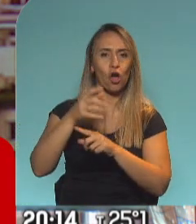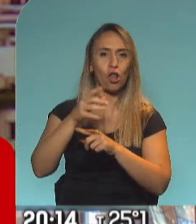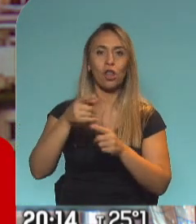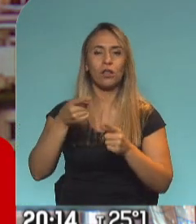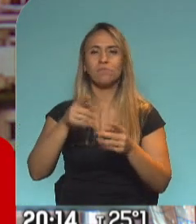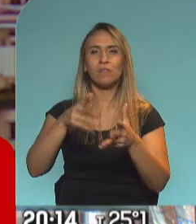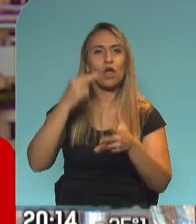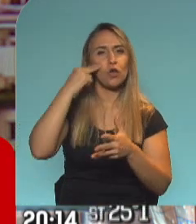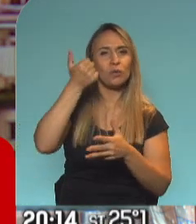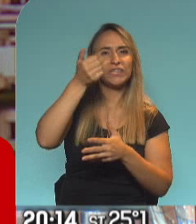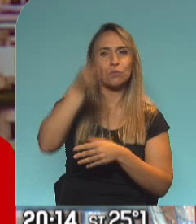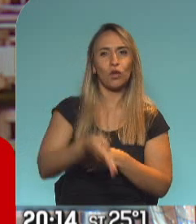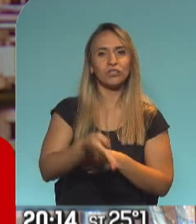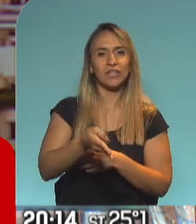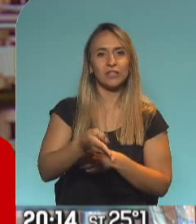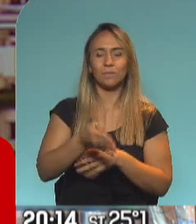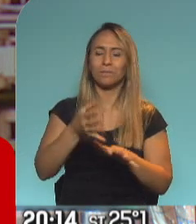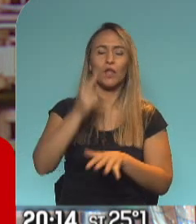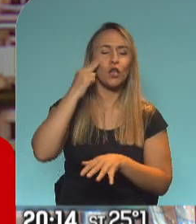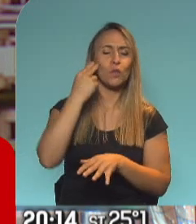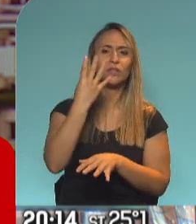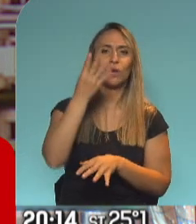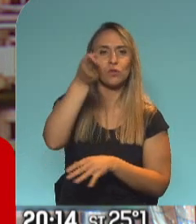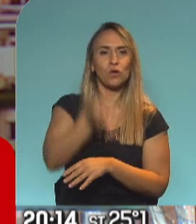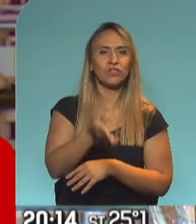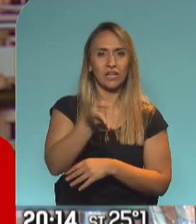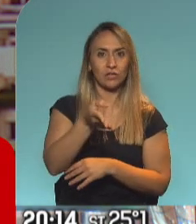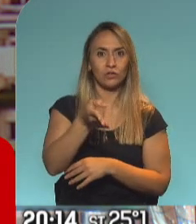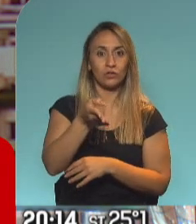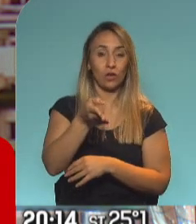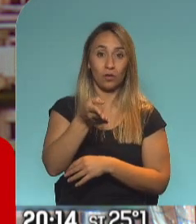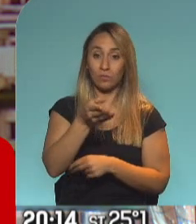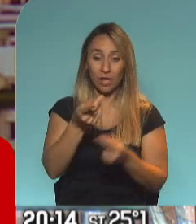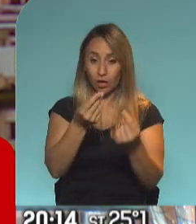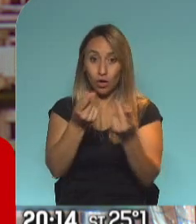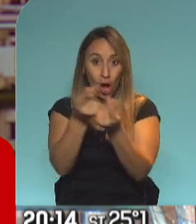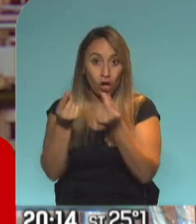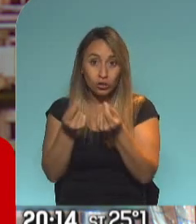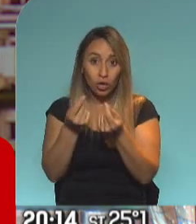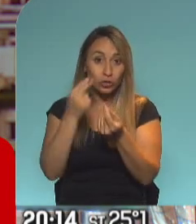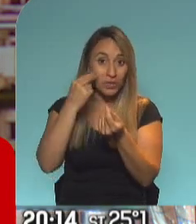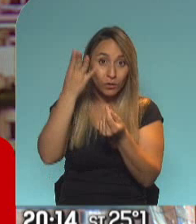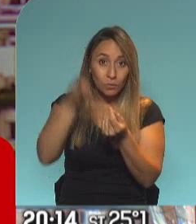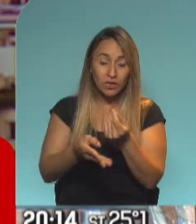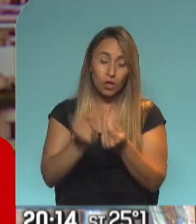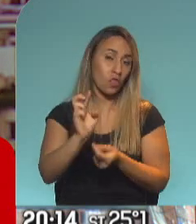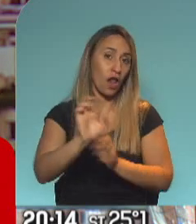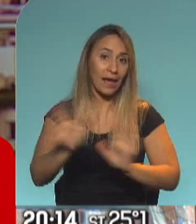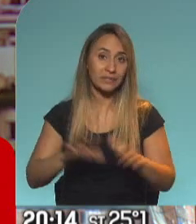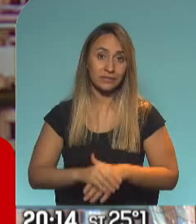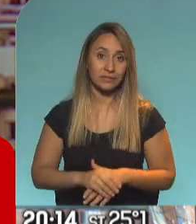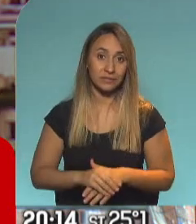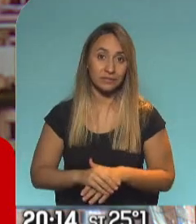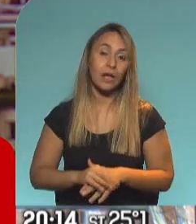un 96%, un 94% dolarizado. Bueno, además,